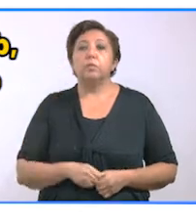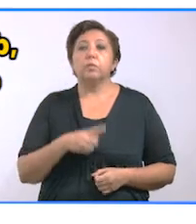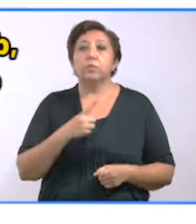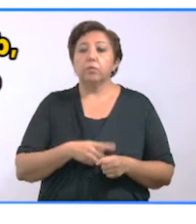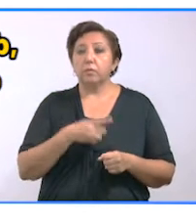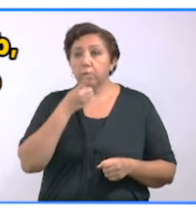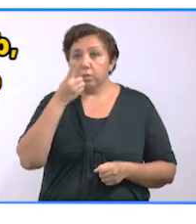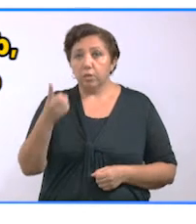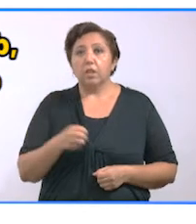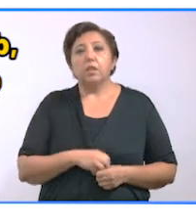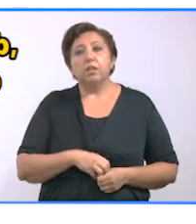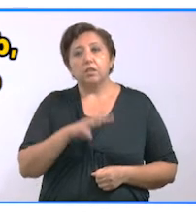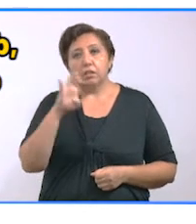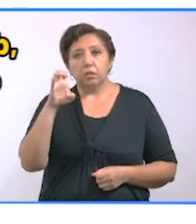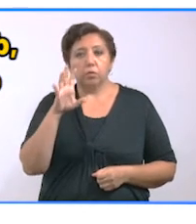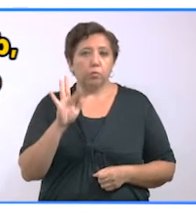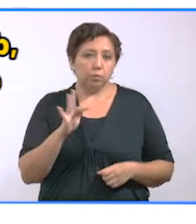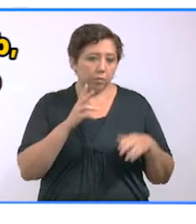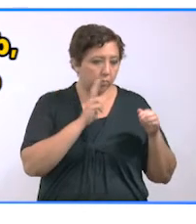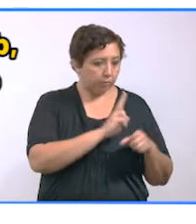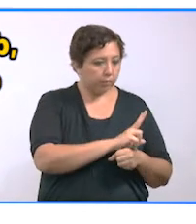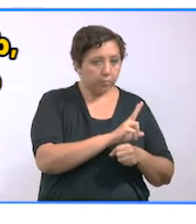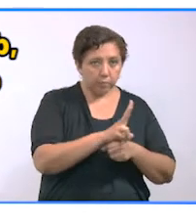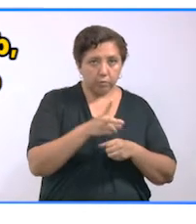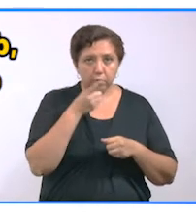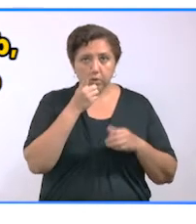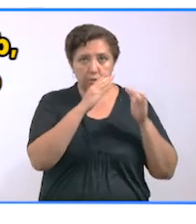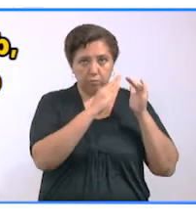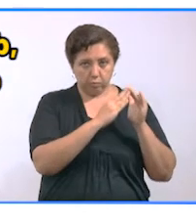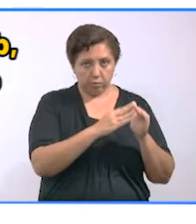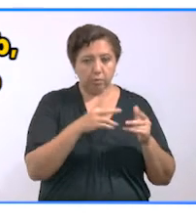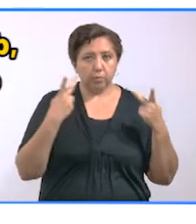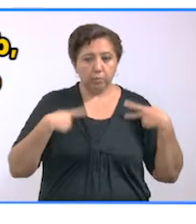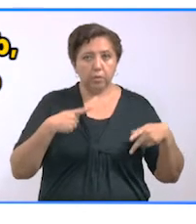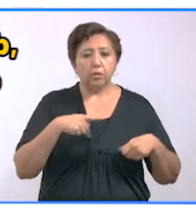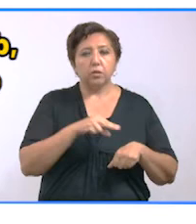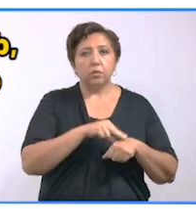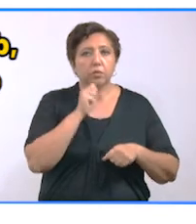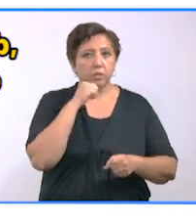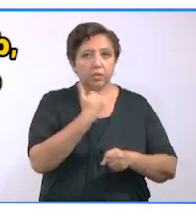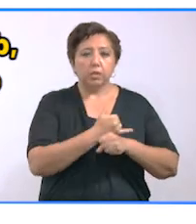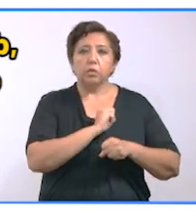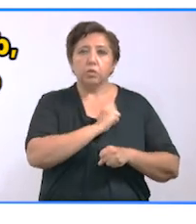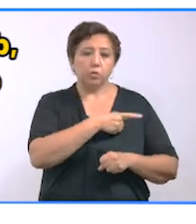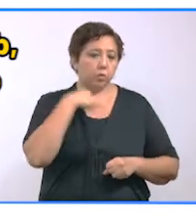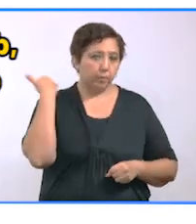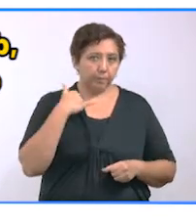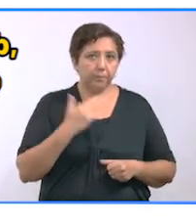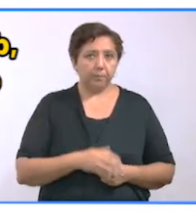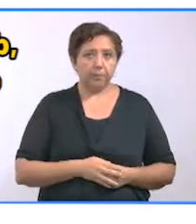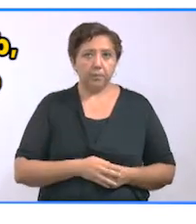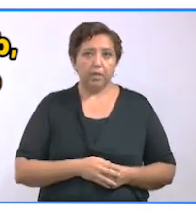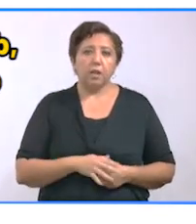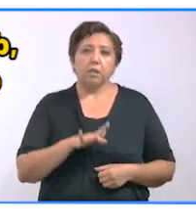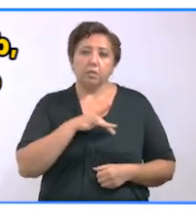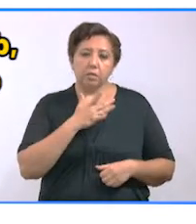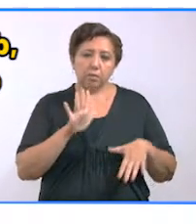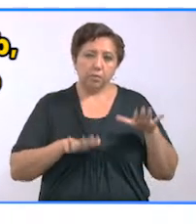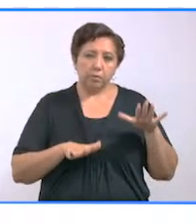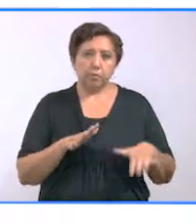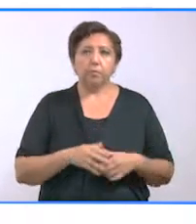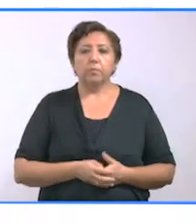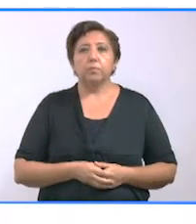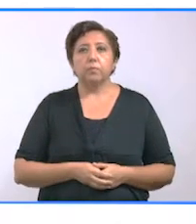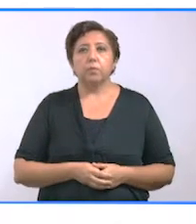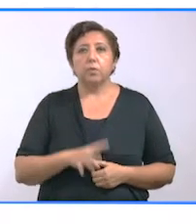340 están estables, aislados y monitoreados constantemente por personal médico de la Secretaría de Salud de Yucatán. Presentan síntomas